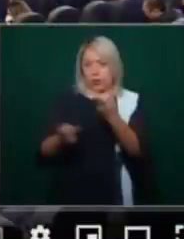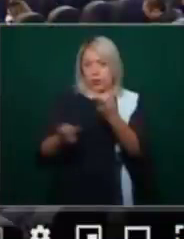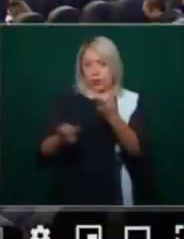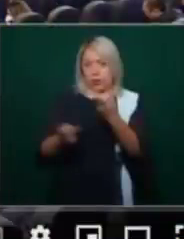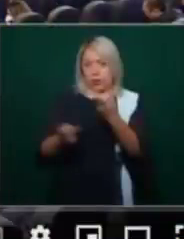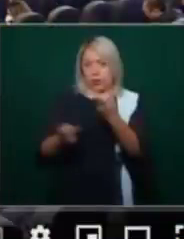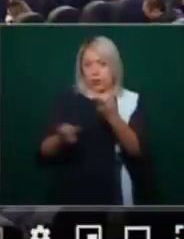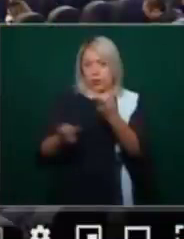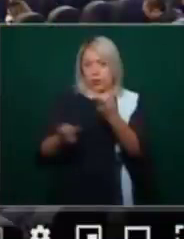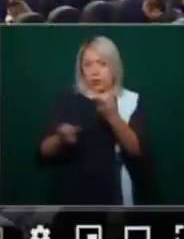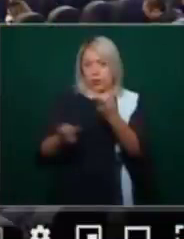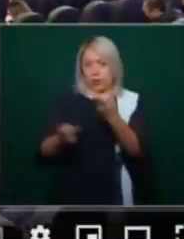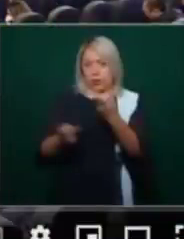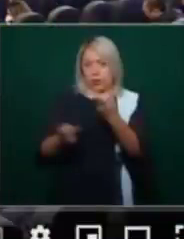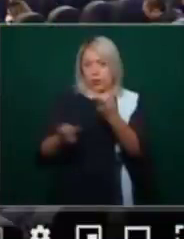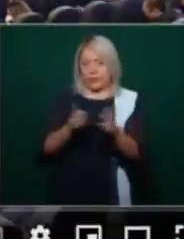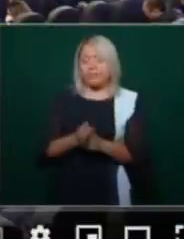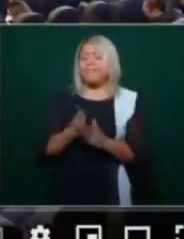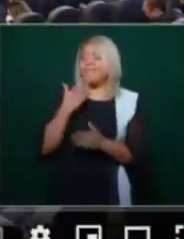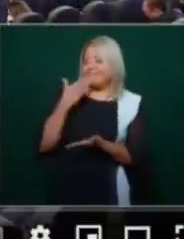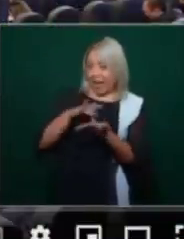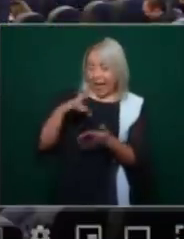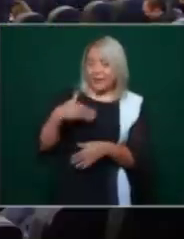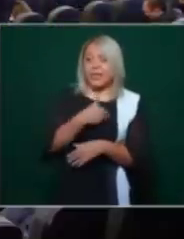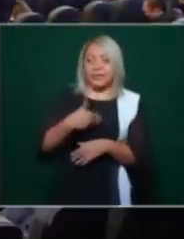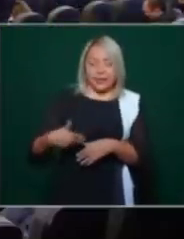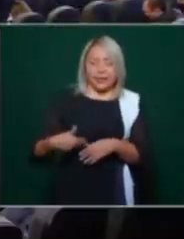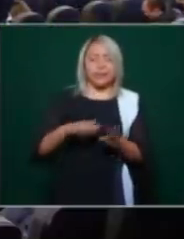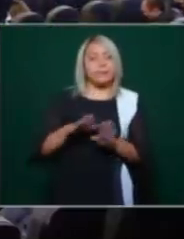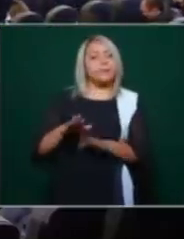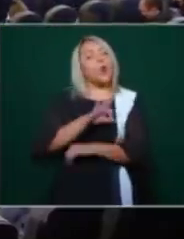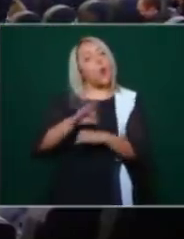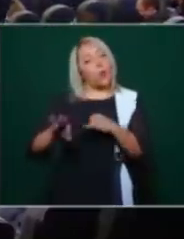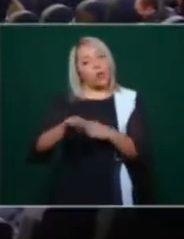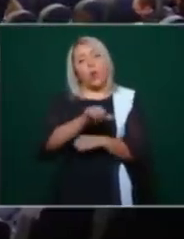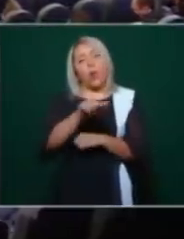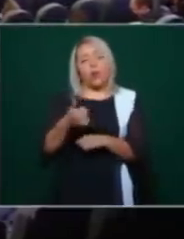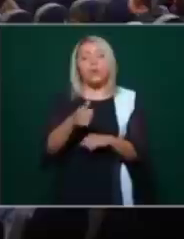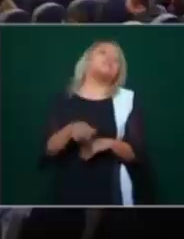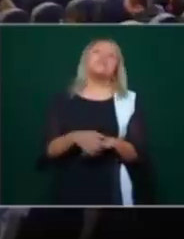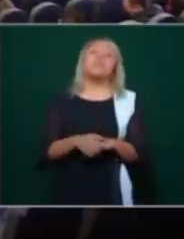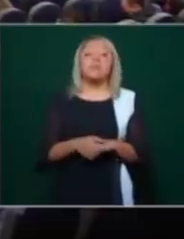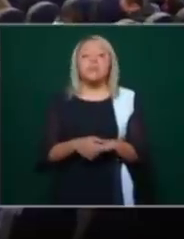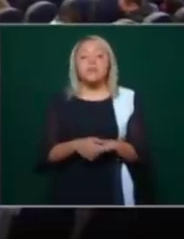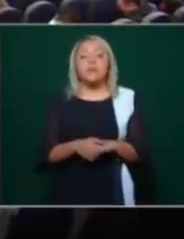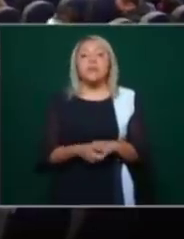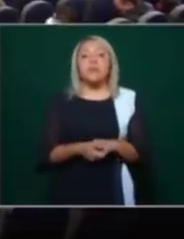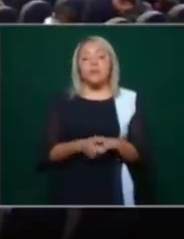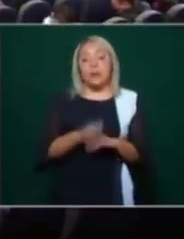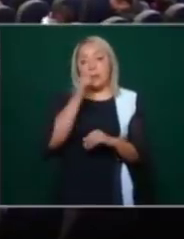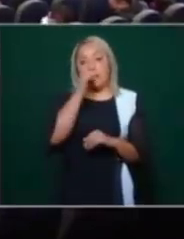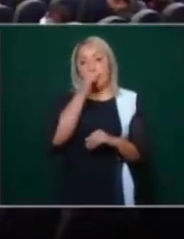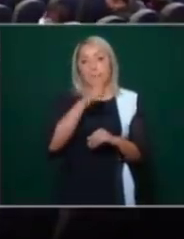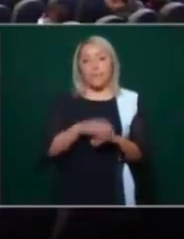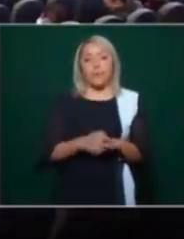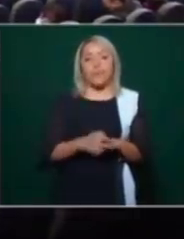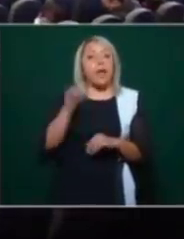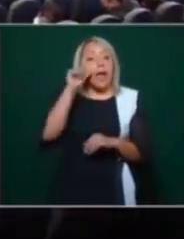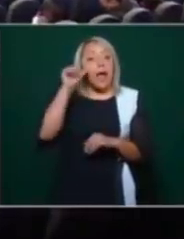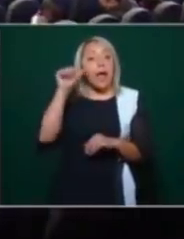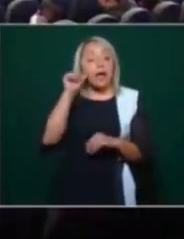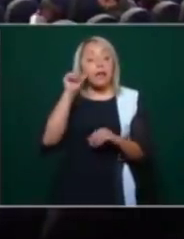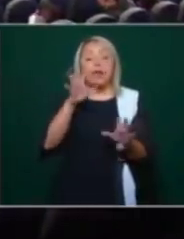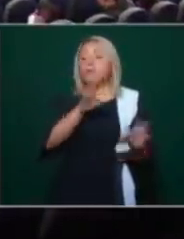que señaló el presidente. Presidente, y por último, ayer se llevó a cabo la detención del